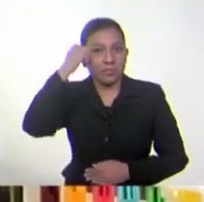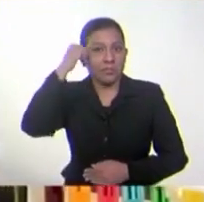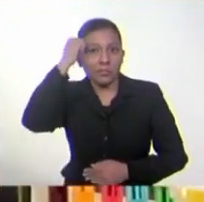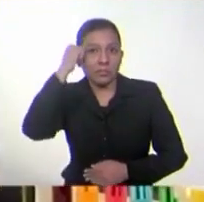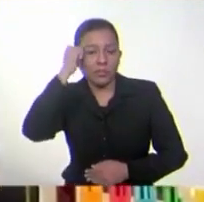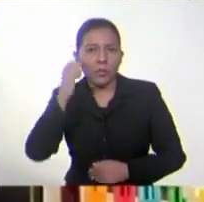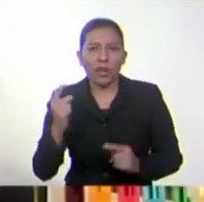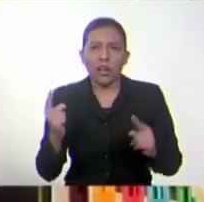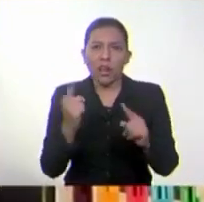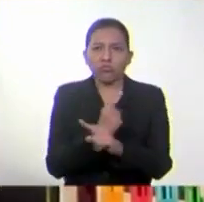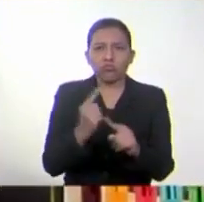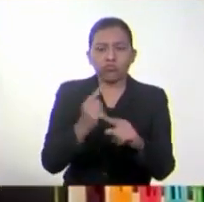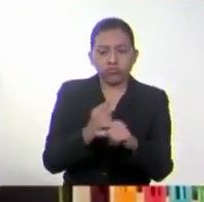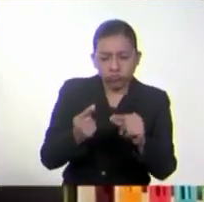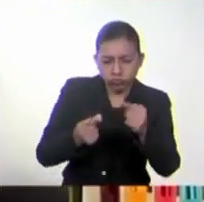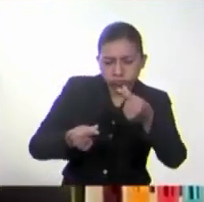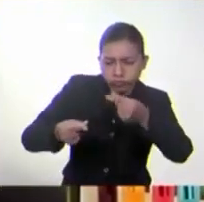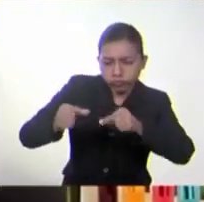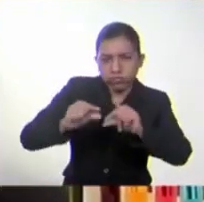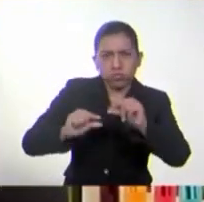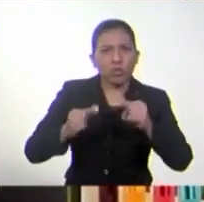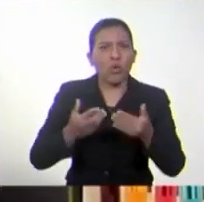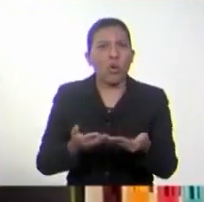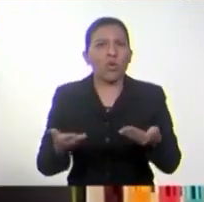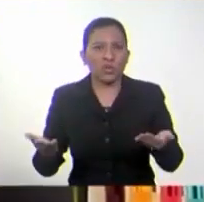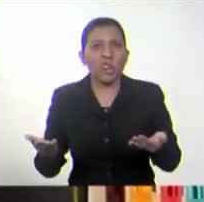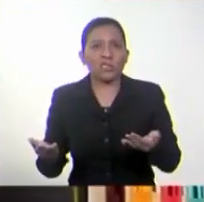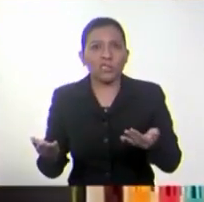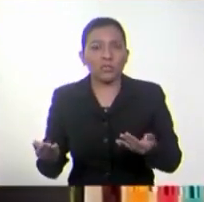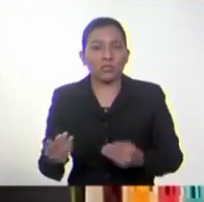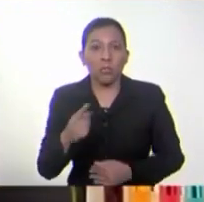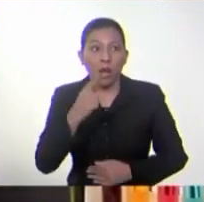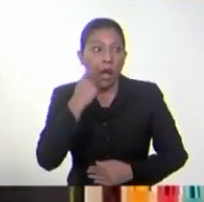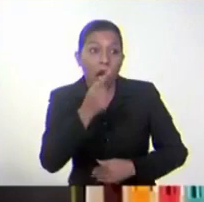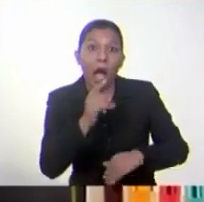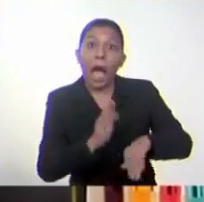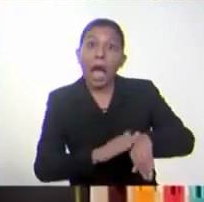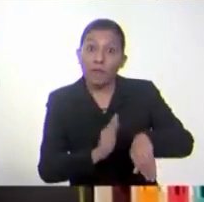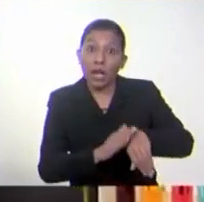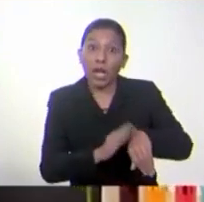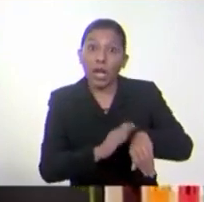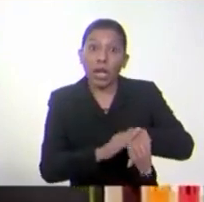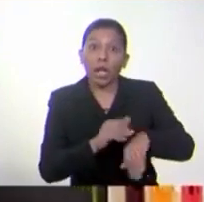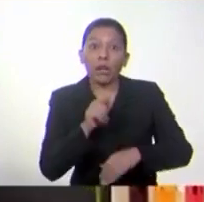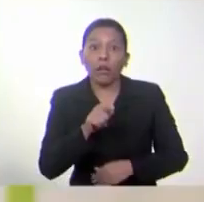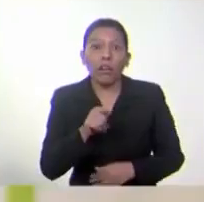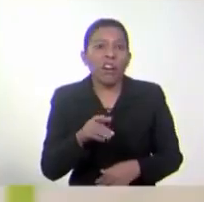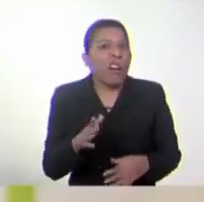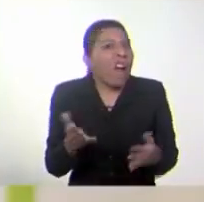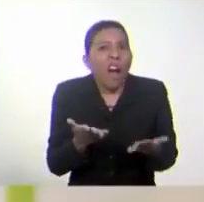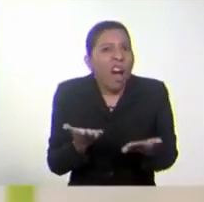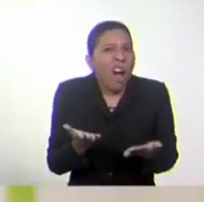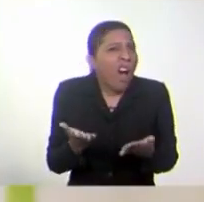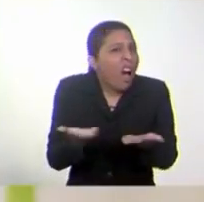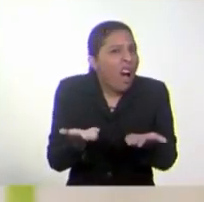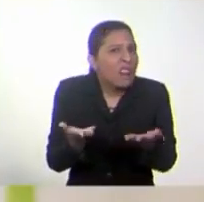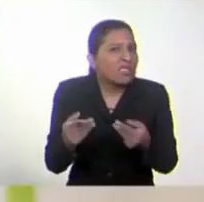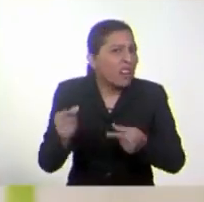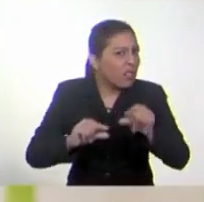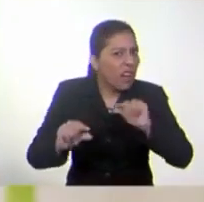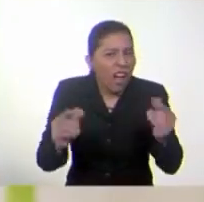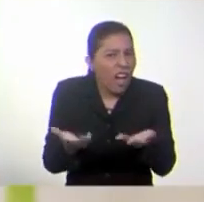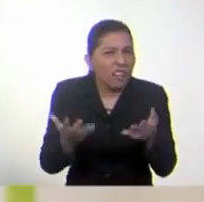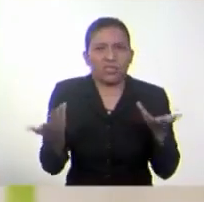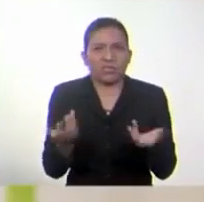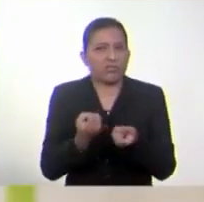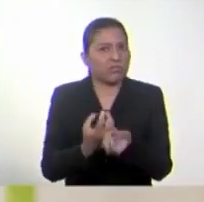cambios químicos que experimentan las sustancias y las señales que te evidencian que ha ocurrido o no una reacción química. Asimismo, vas a